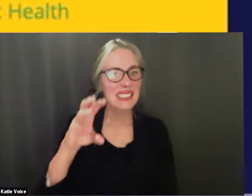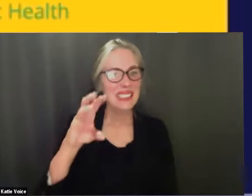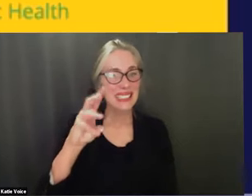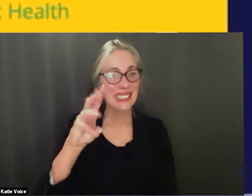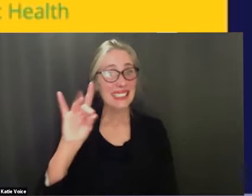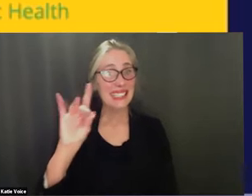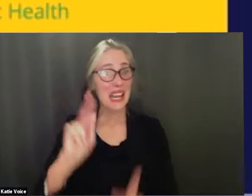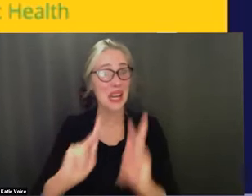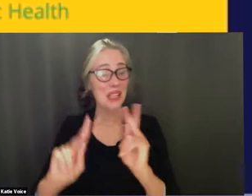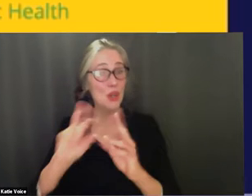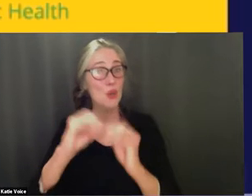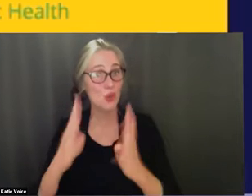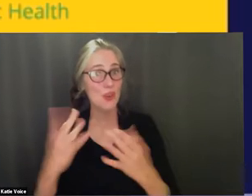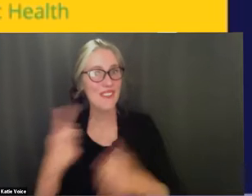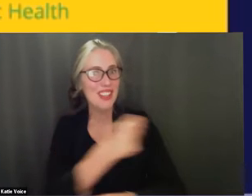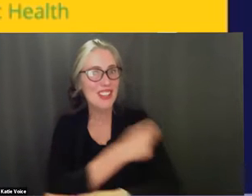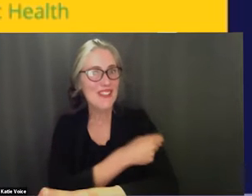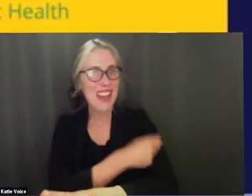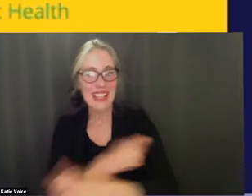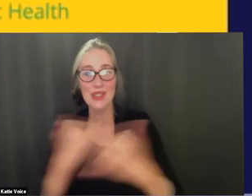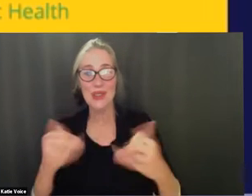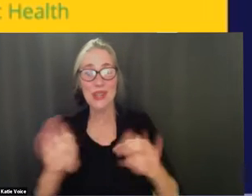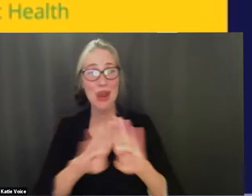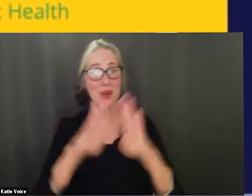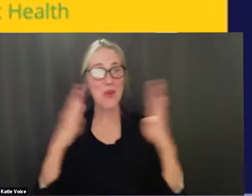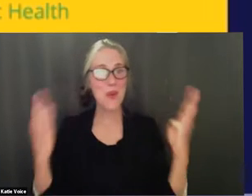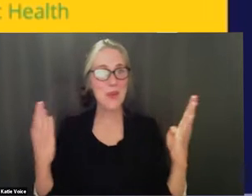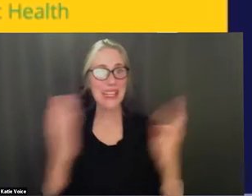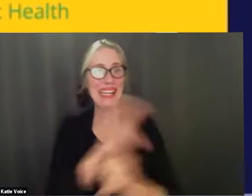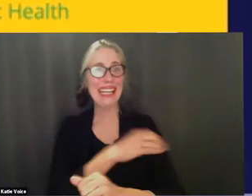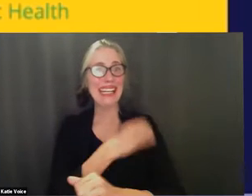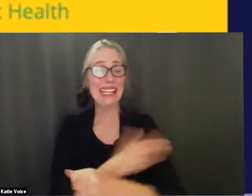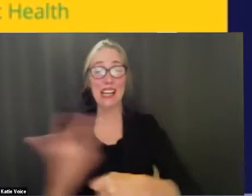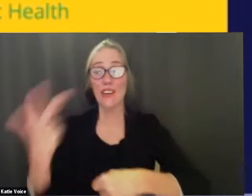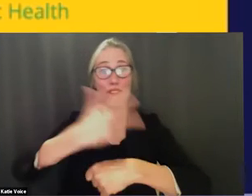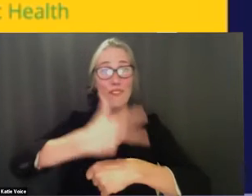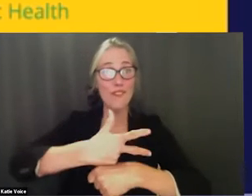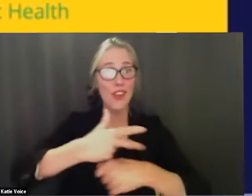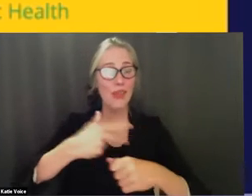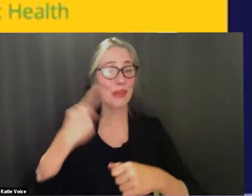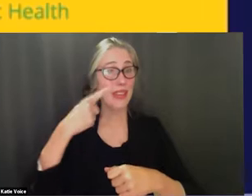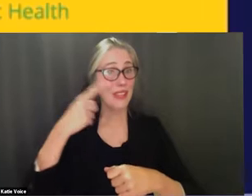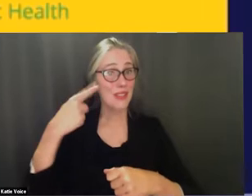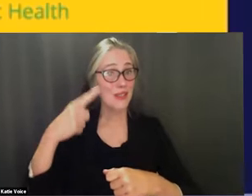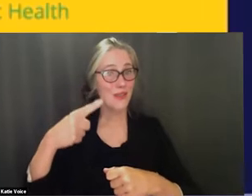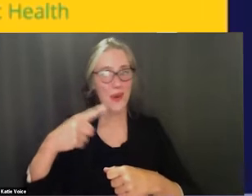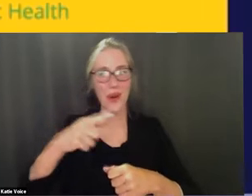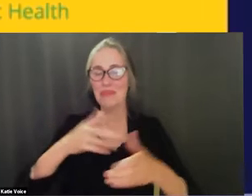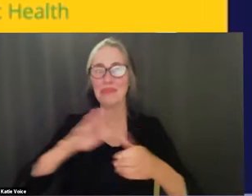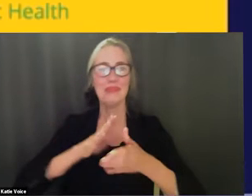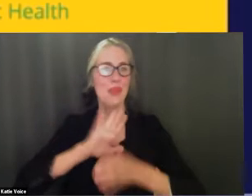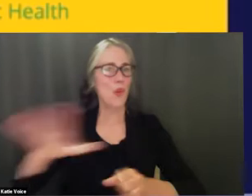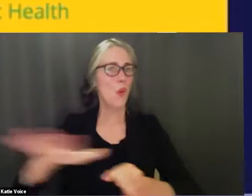una vacunación de 3 días que está abierta para la comunidad completa, pero estamos centrándonos en los